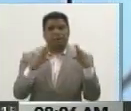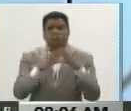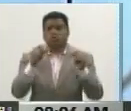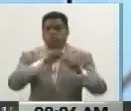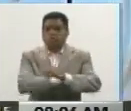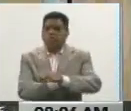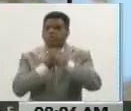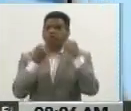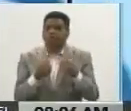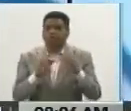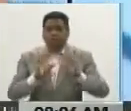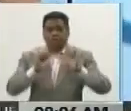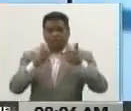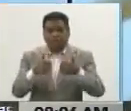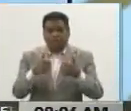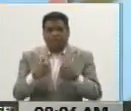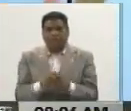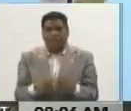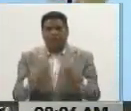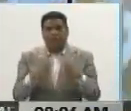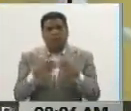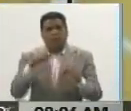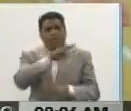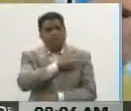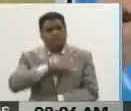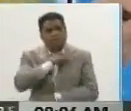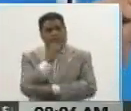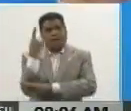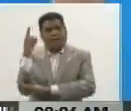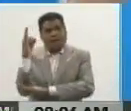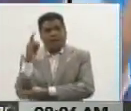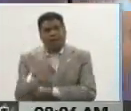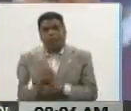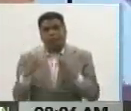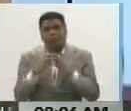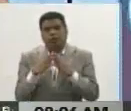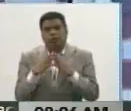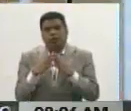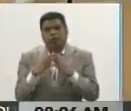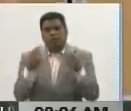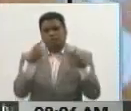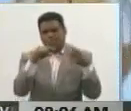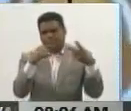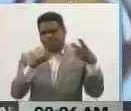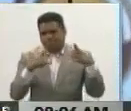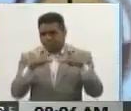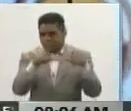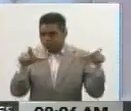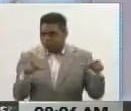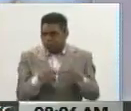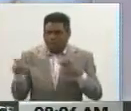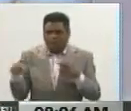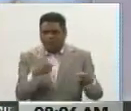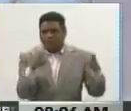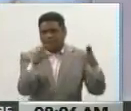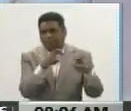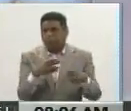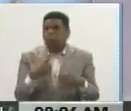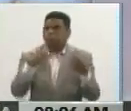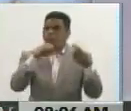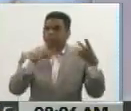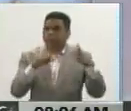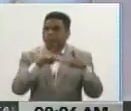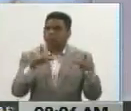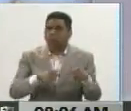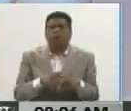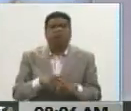fortalecimiento que se inició con la Misión Árbol y además con todo lo que se ha hecho en diferentes cuencas, en diferentes ríos, en diferentes zonas importantes, no solamente de